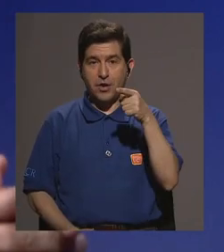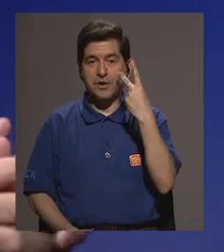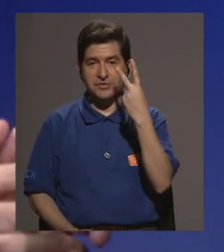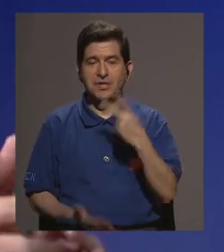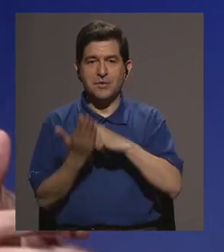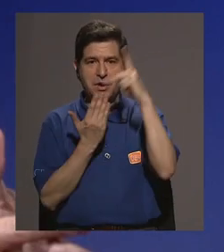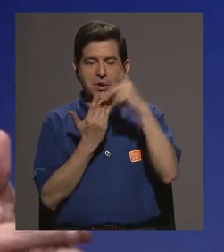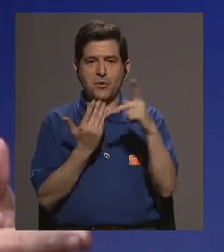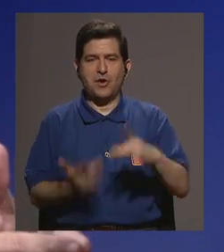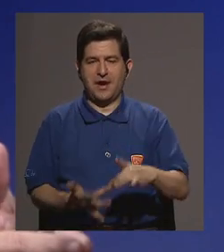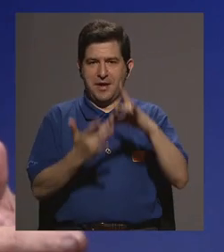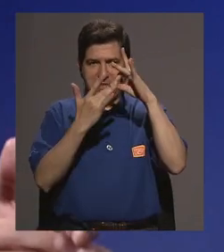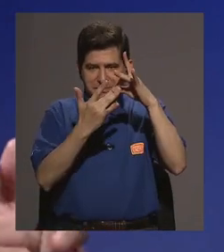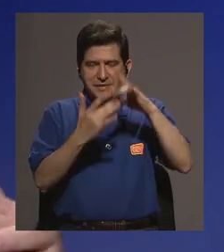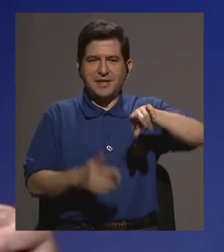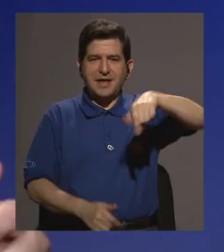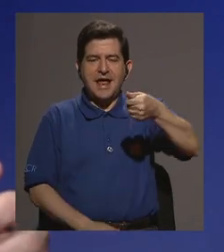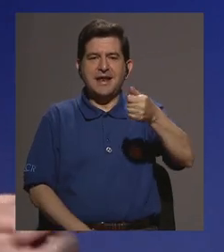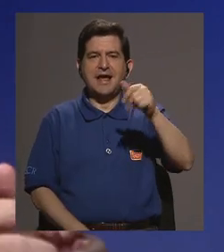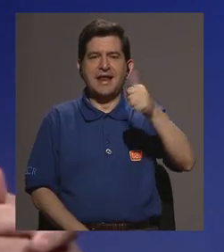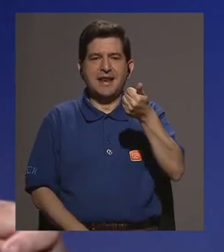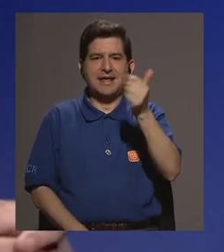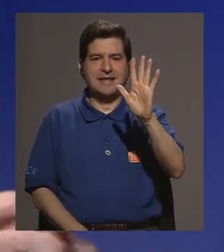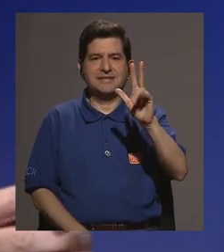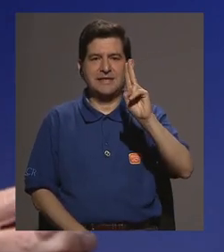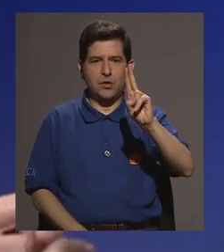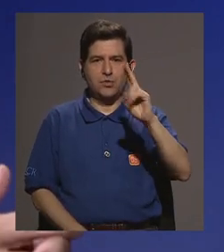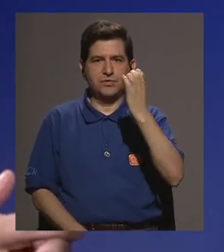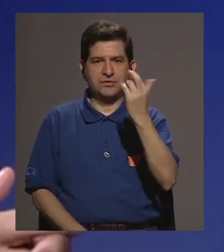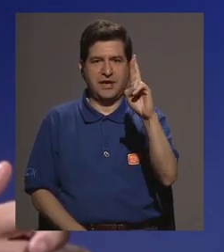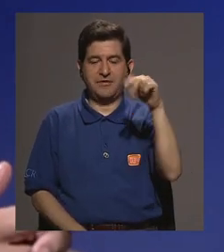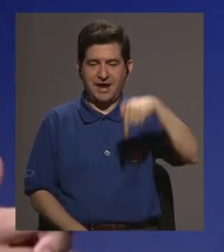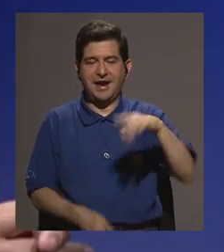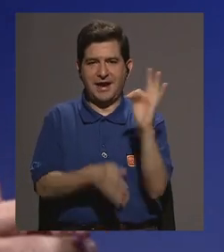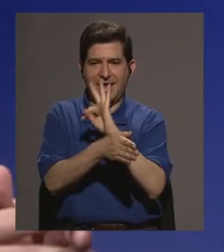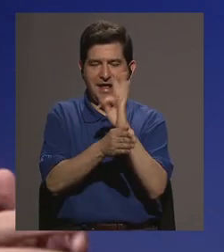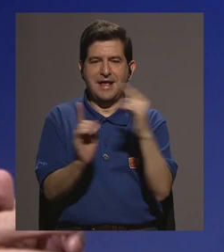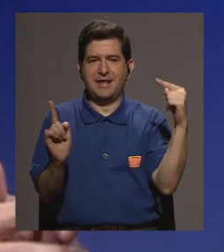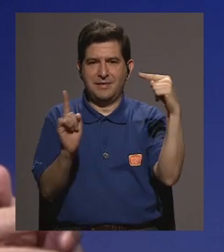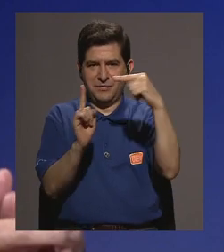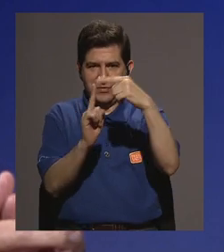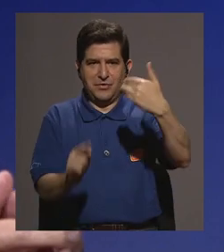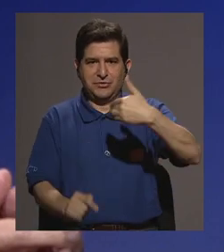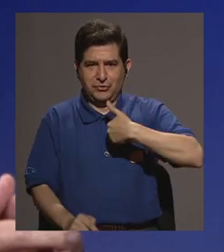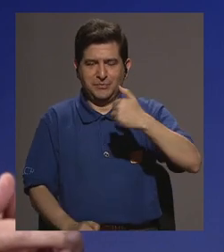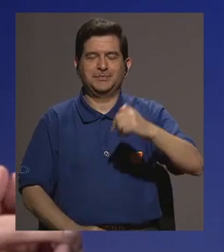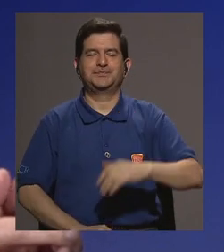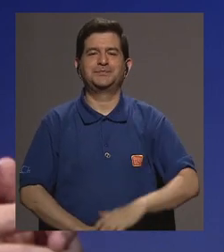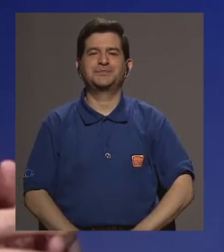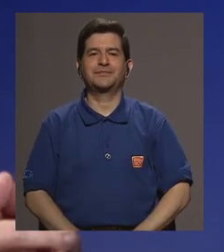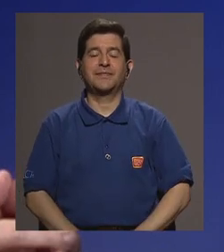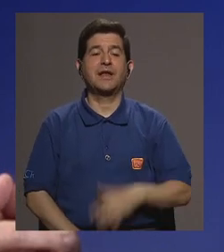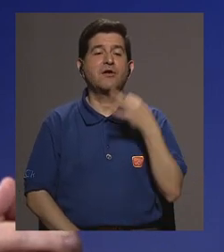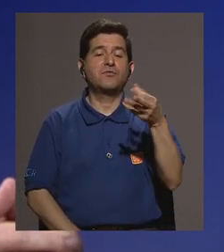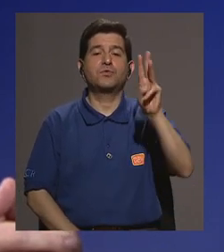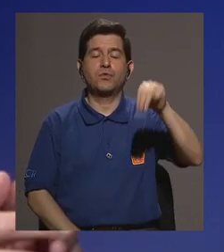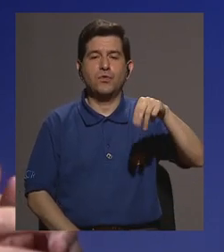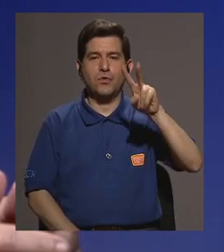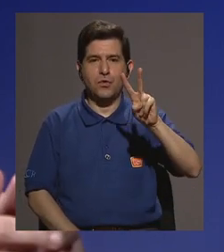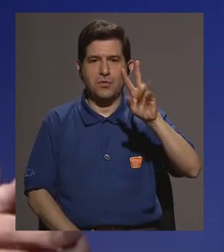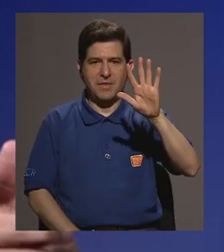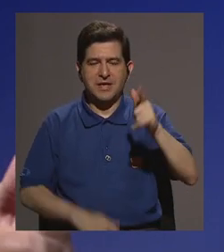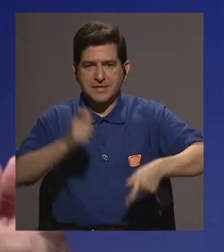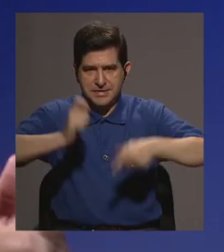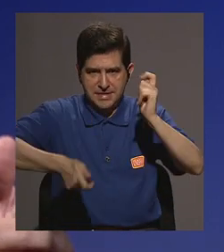hola qué tal los está viendo un programa especial del canal 15 cruce r en donde hacemos televisión con sentido el